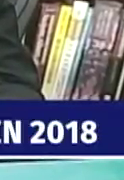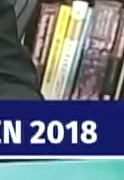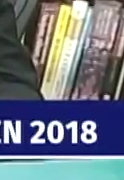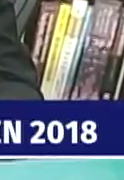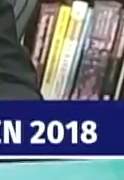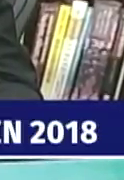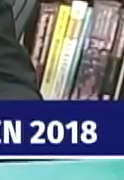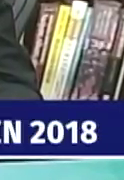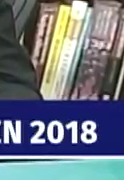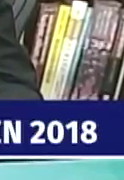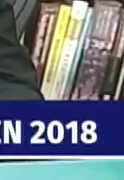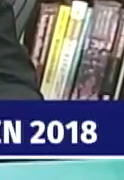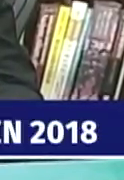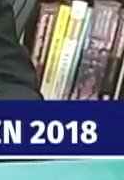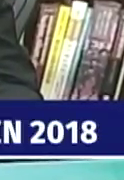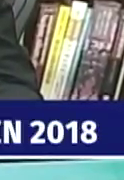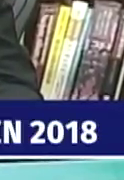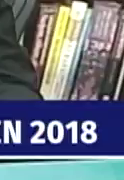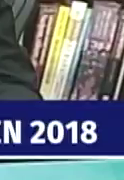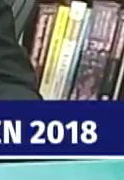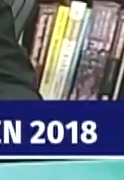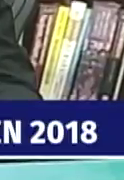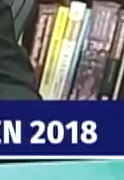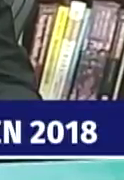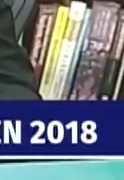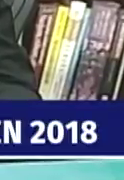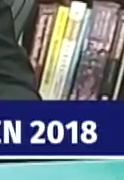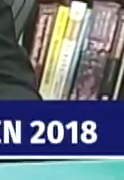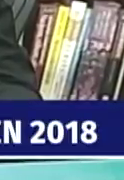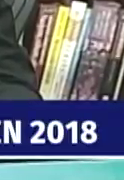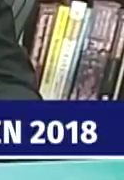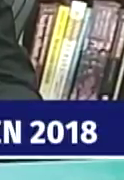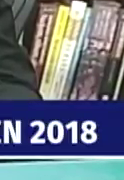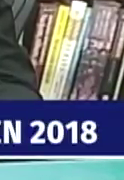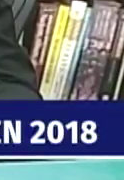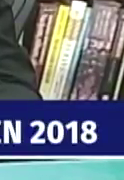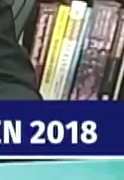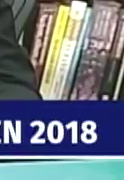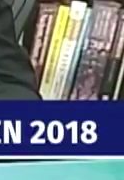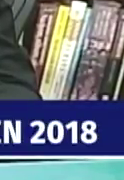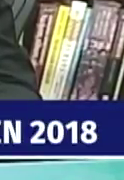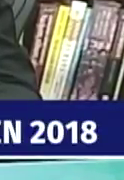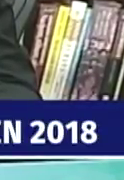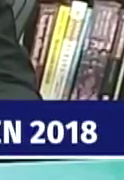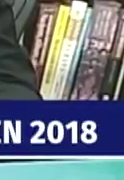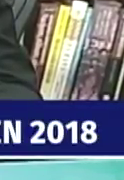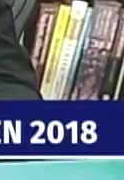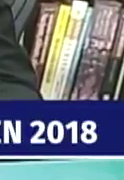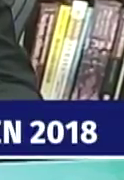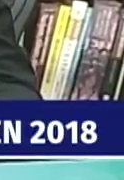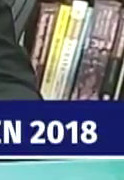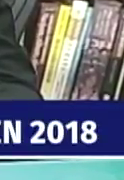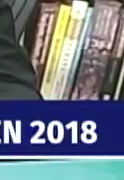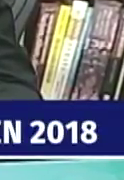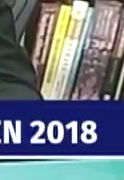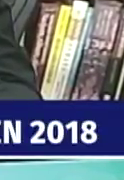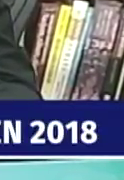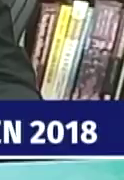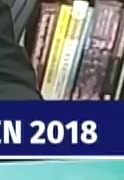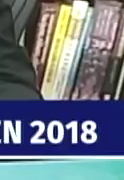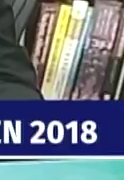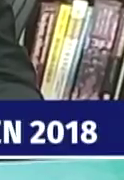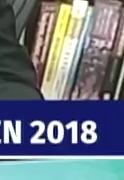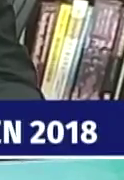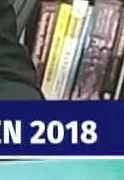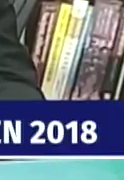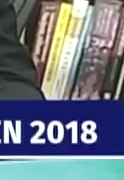de que estamos en revolución. Quizás hoy no vemos claro el panorama que